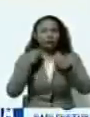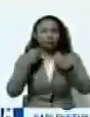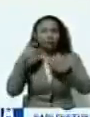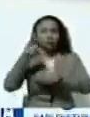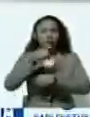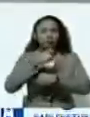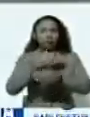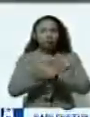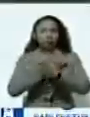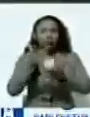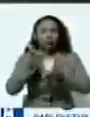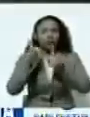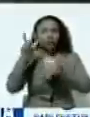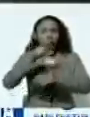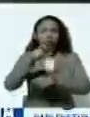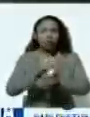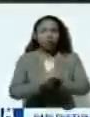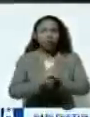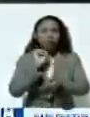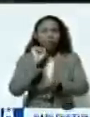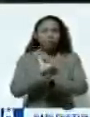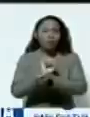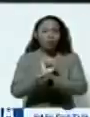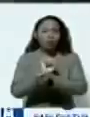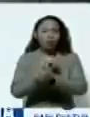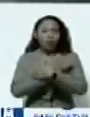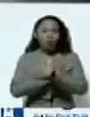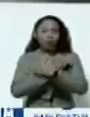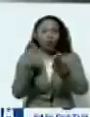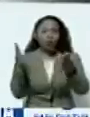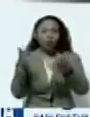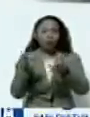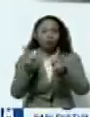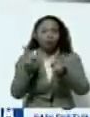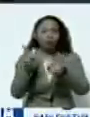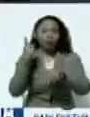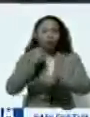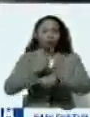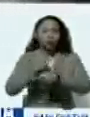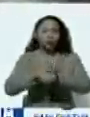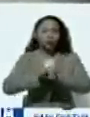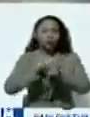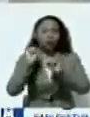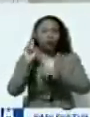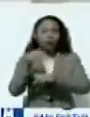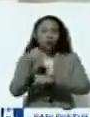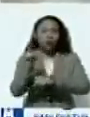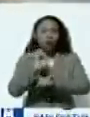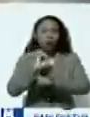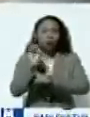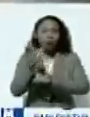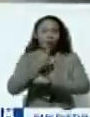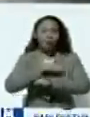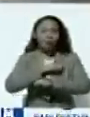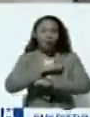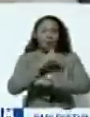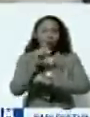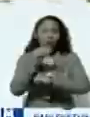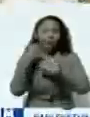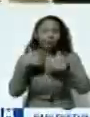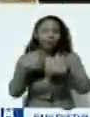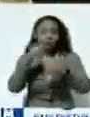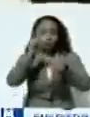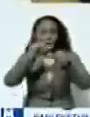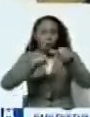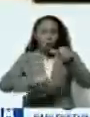a la autoridad que lo requiere. El detenido se encuentra a disposición de las autoridades competentes que definirán si lo envían a España. También se analiza su historial